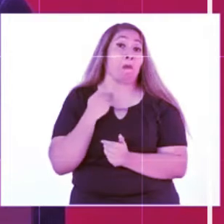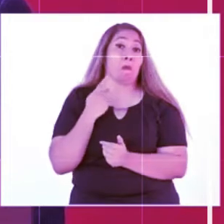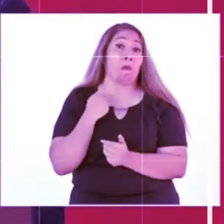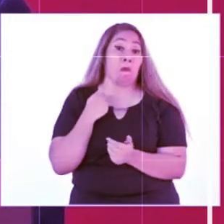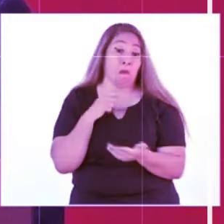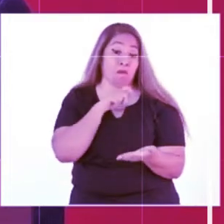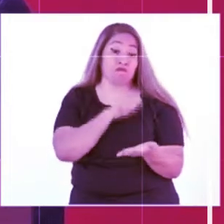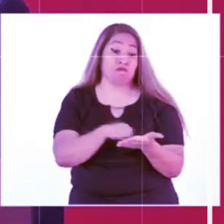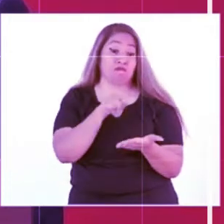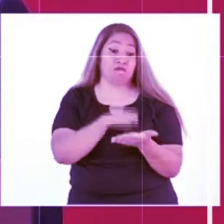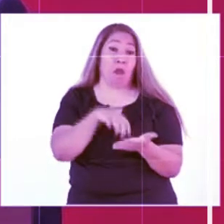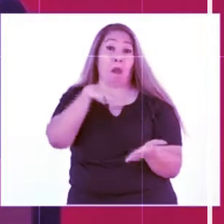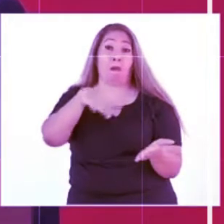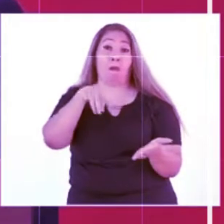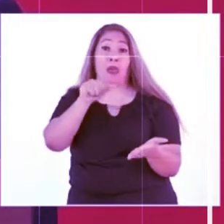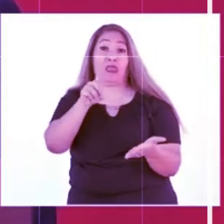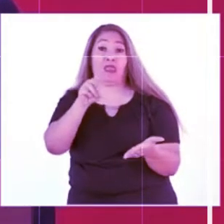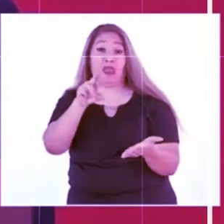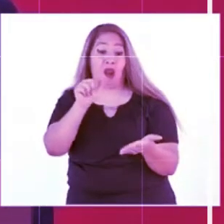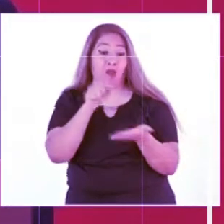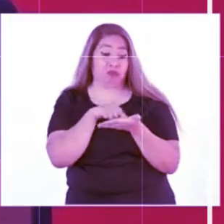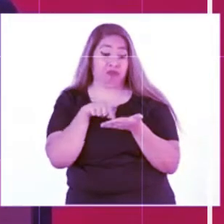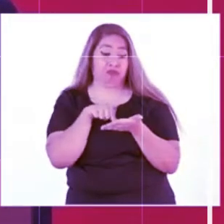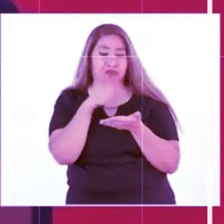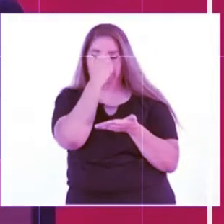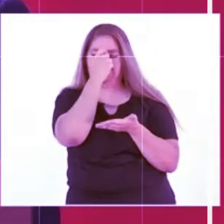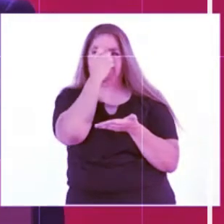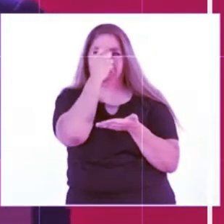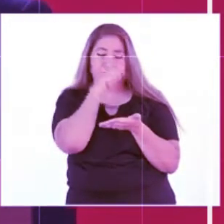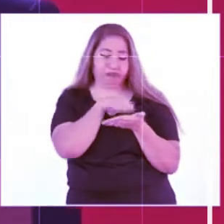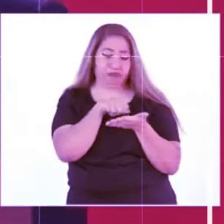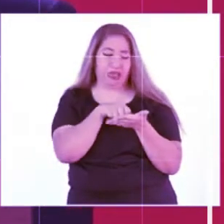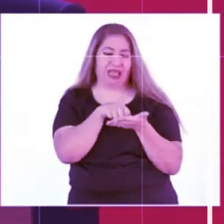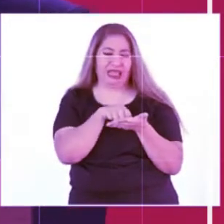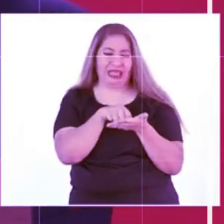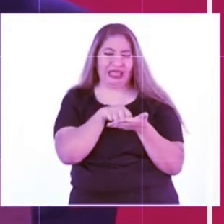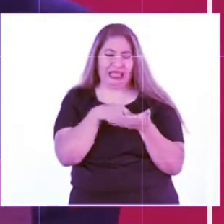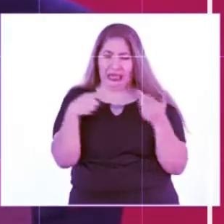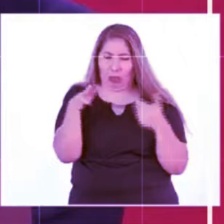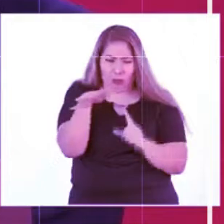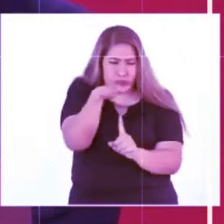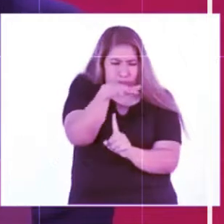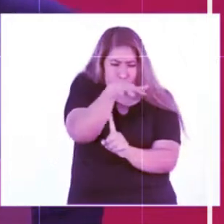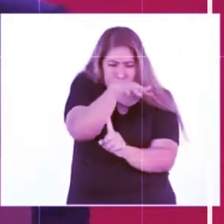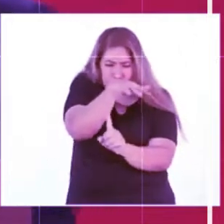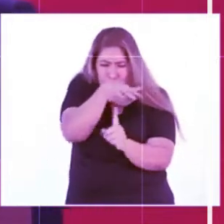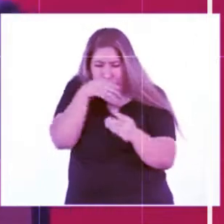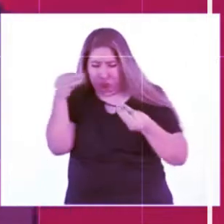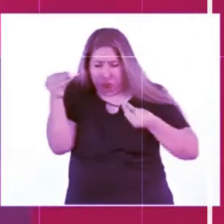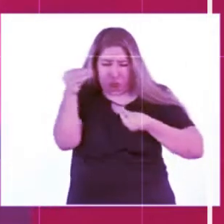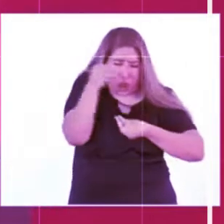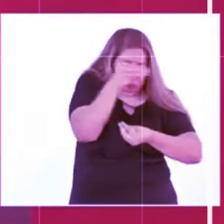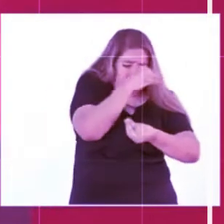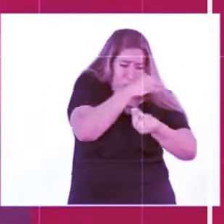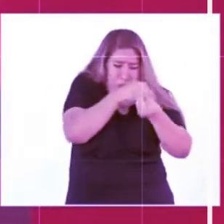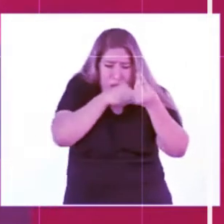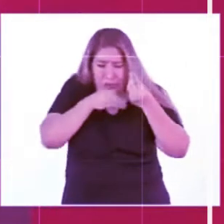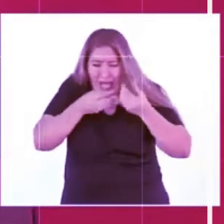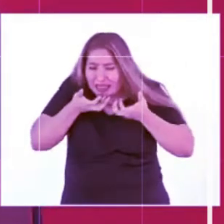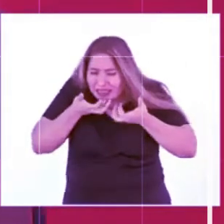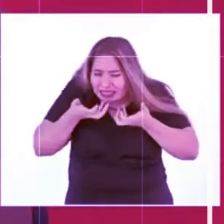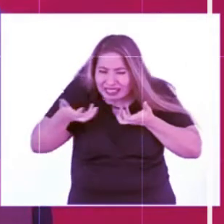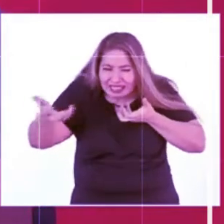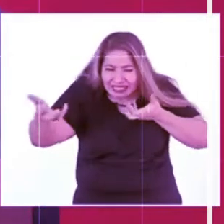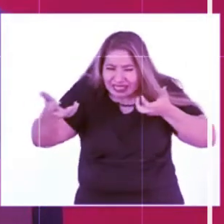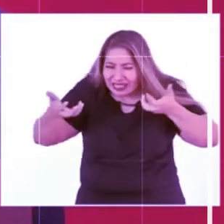política. Pues bien, en medio de esta efervescente realidad marcada por la